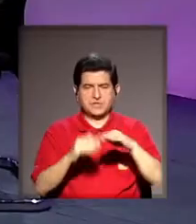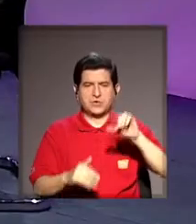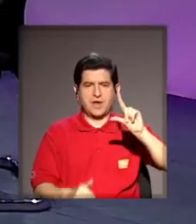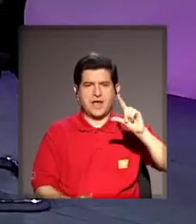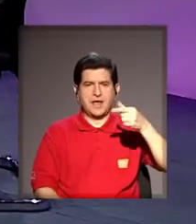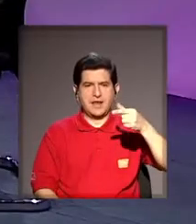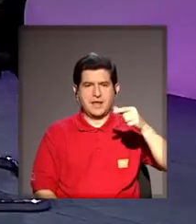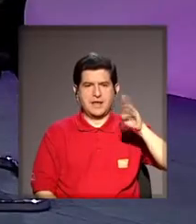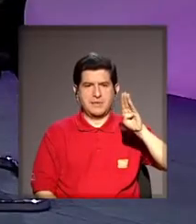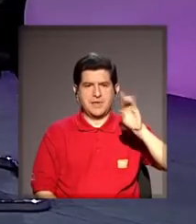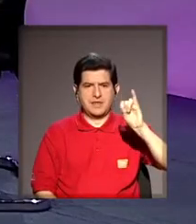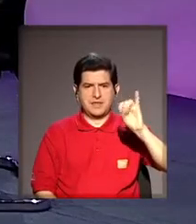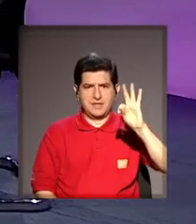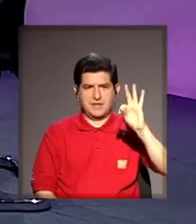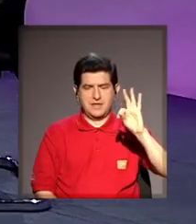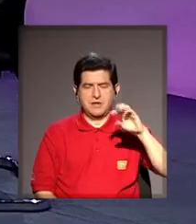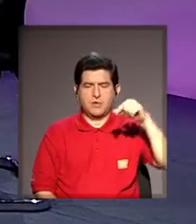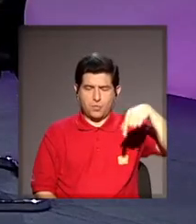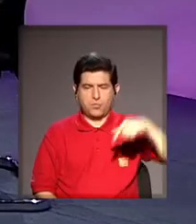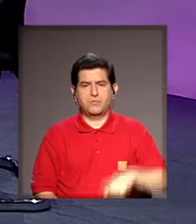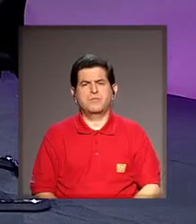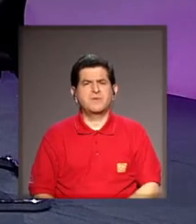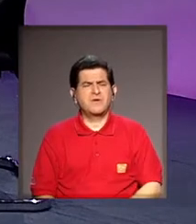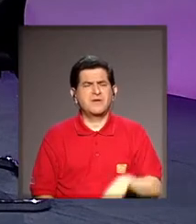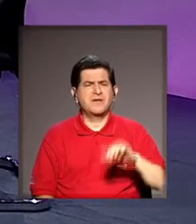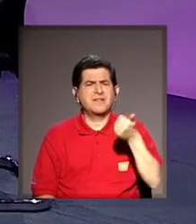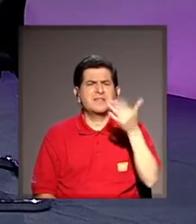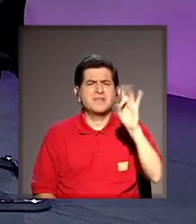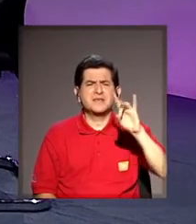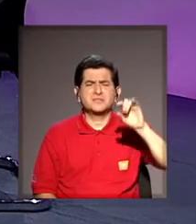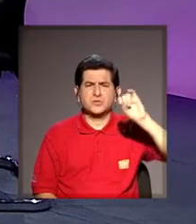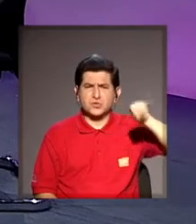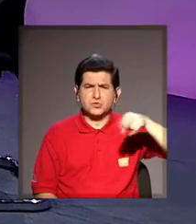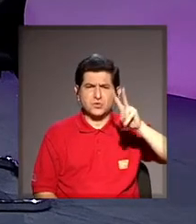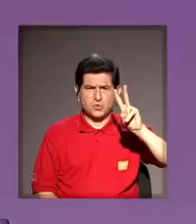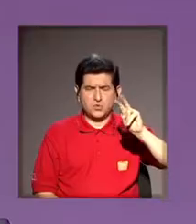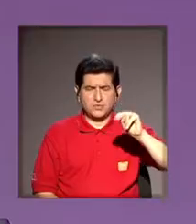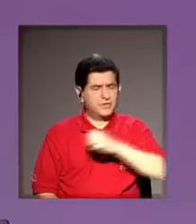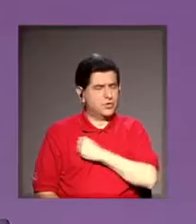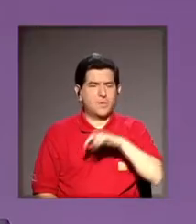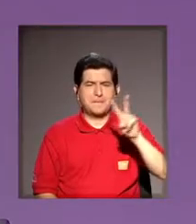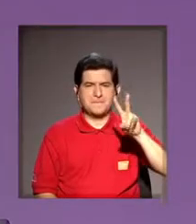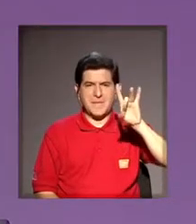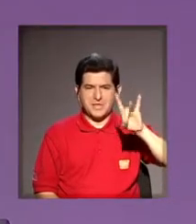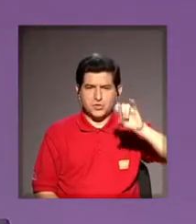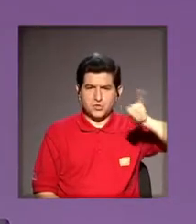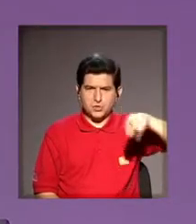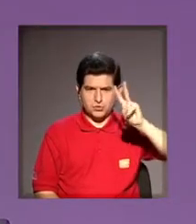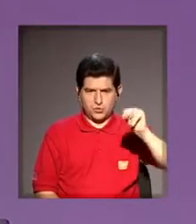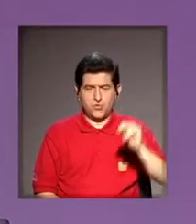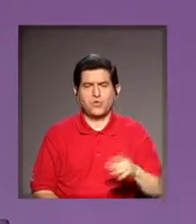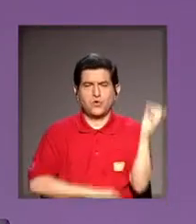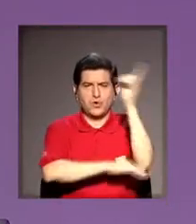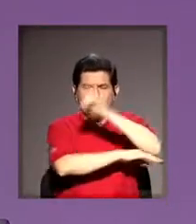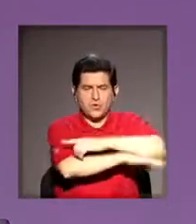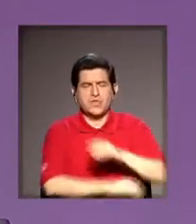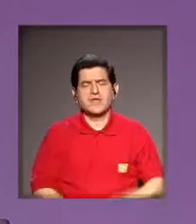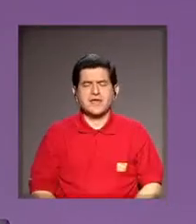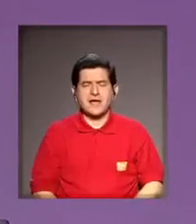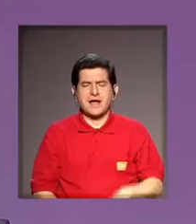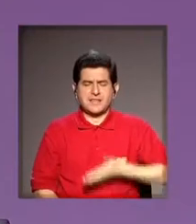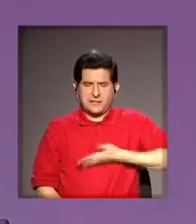porque se conmemora este día que es ahora el 28 de junio en dos días el día del orgullo lgtb y te